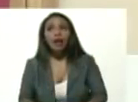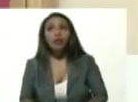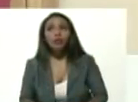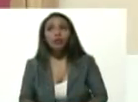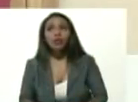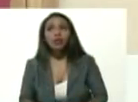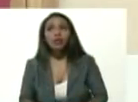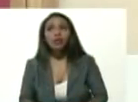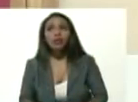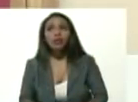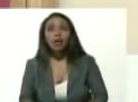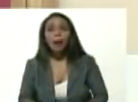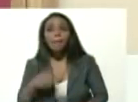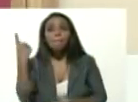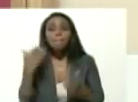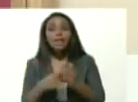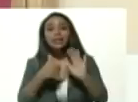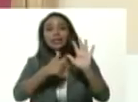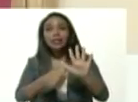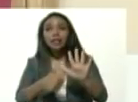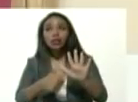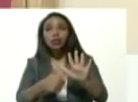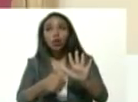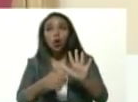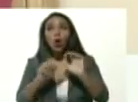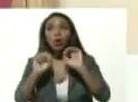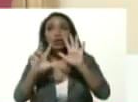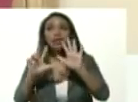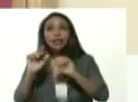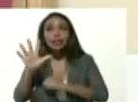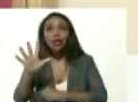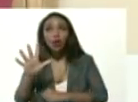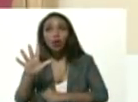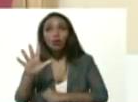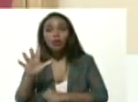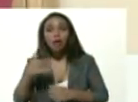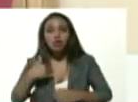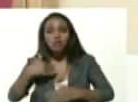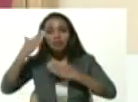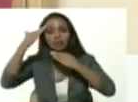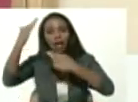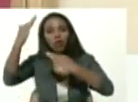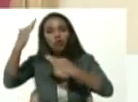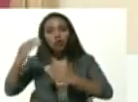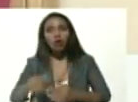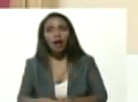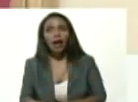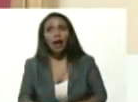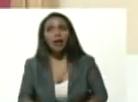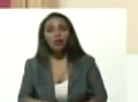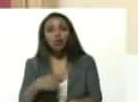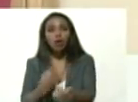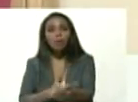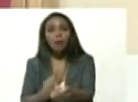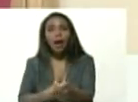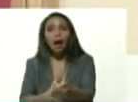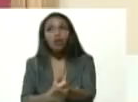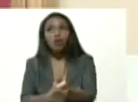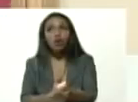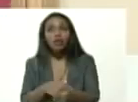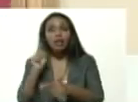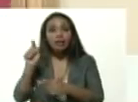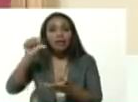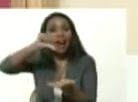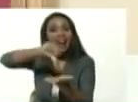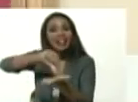21.638 casos, 1.685. Salam aleikum, mi saludo a nuestros hermanos de la República Islámica de